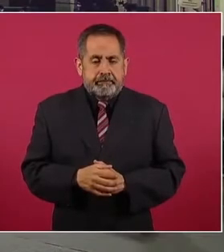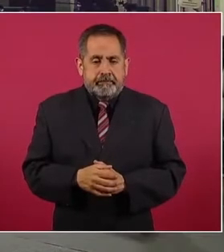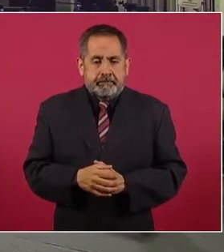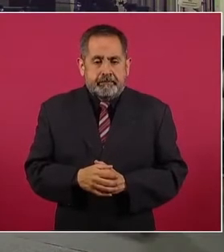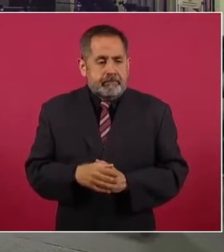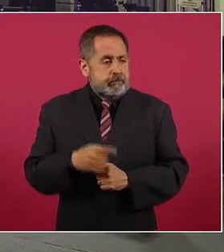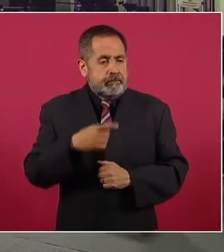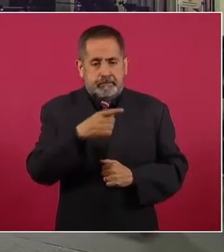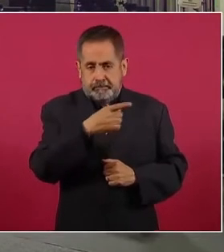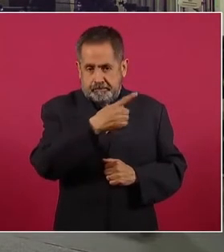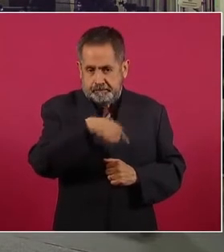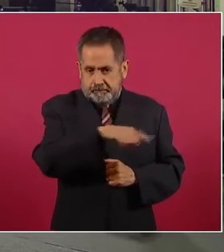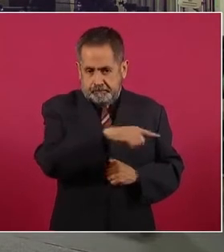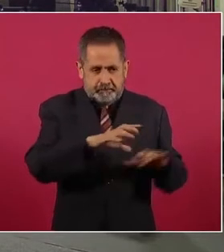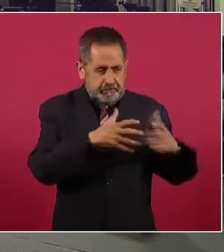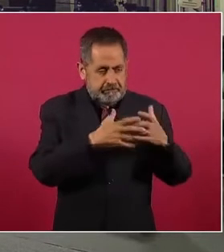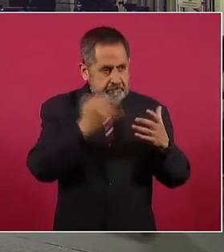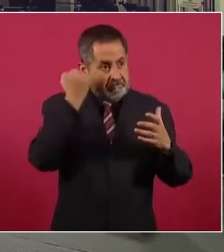elaborado